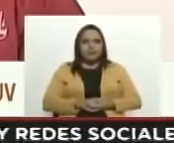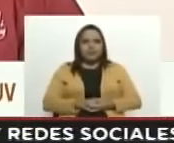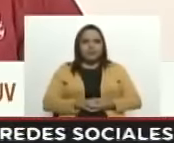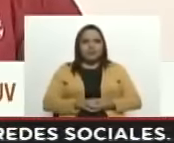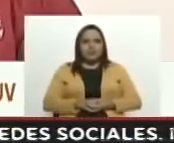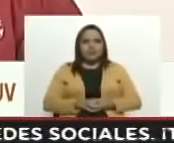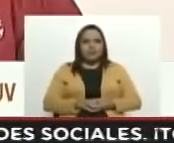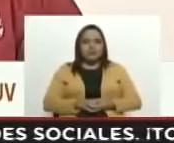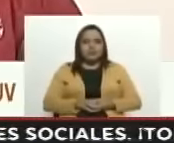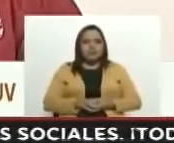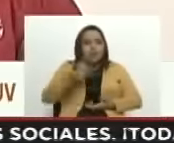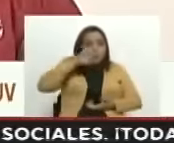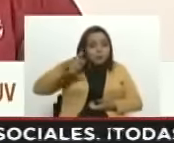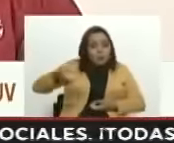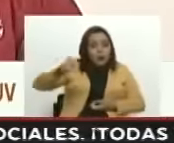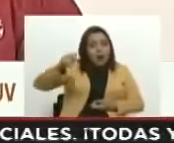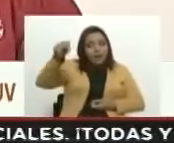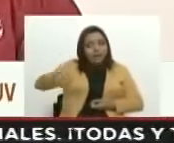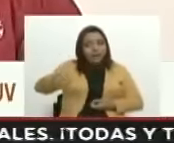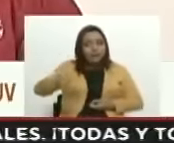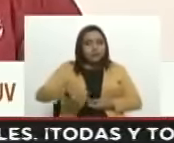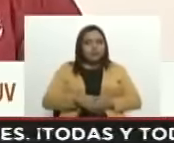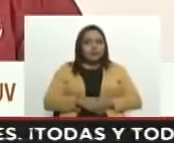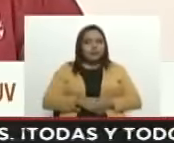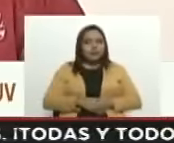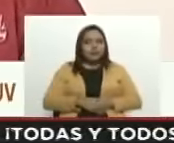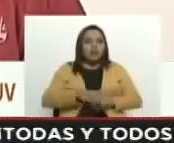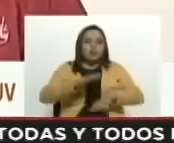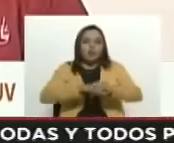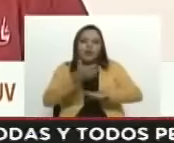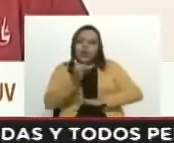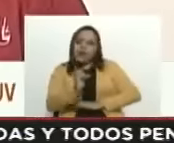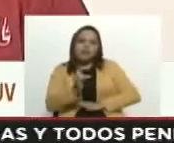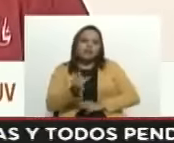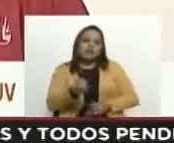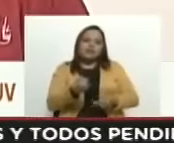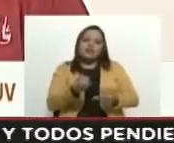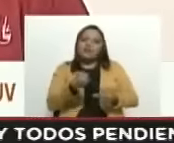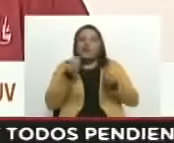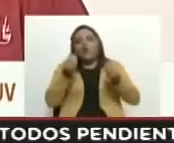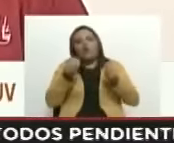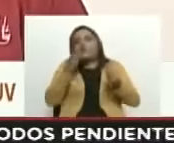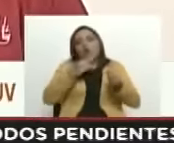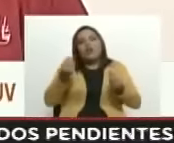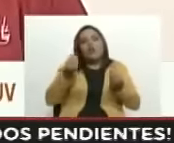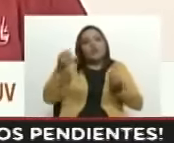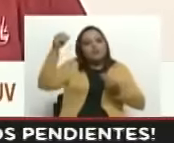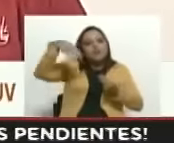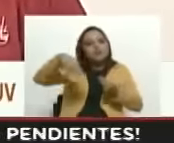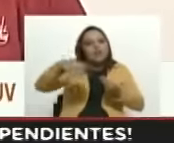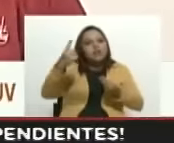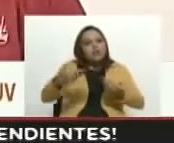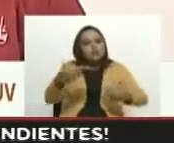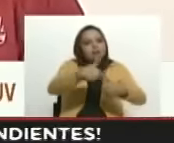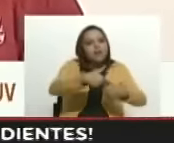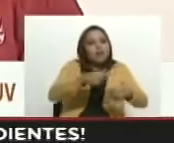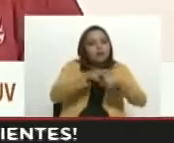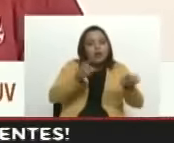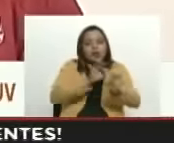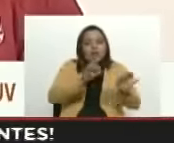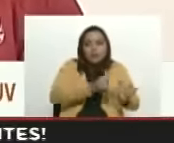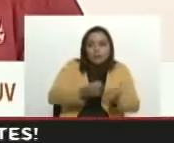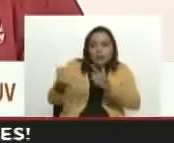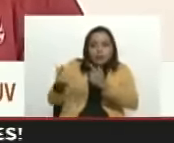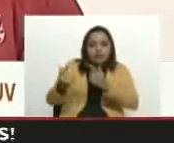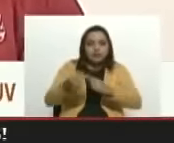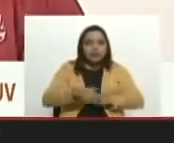Su gente está allí porque tienen cómo poner la luz y cómo tienen cómo servir combustible. Pero si no le envía a nadie, ¿ustedes creen que lo